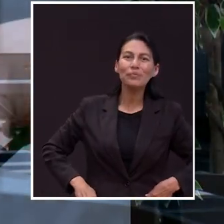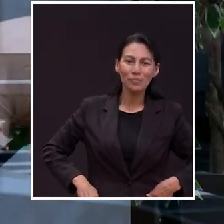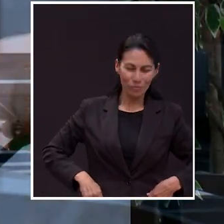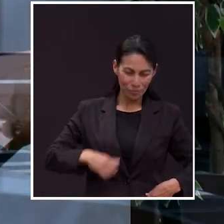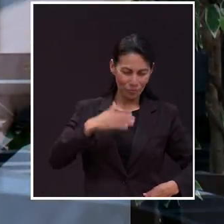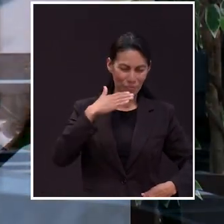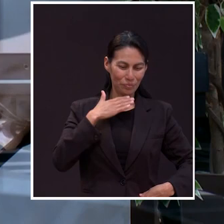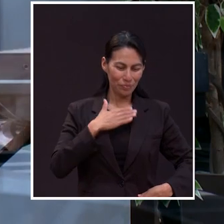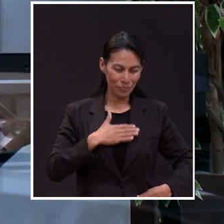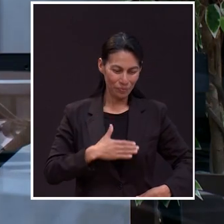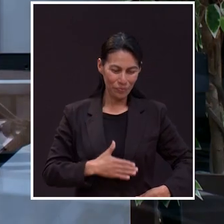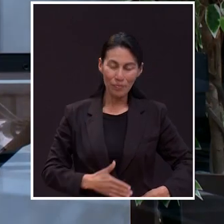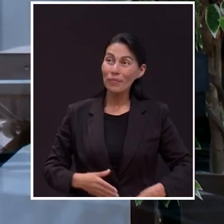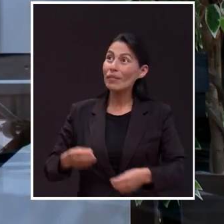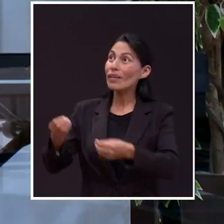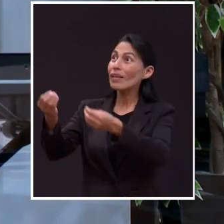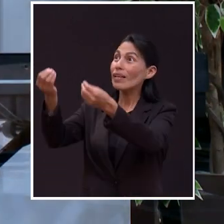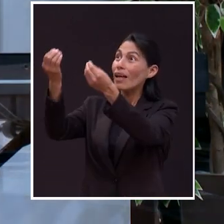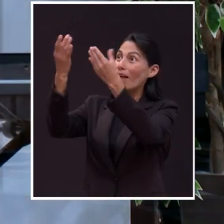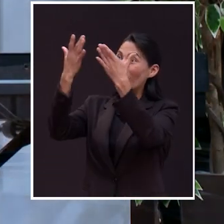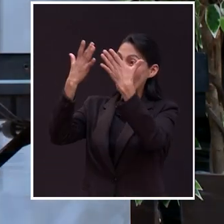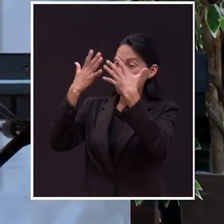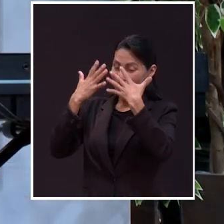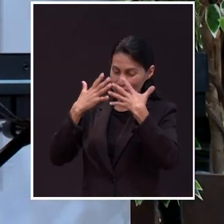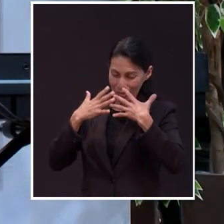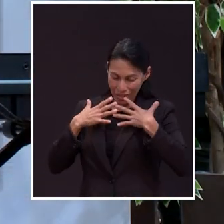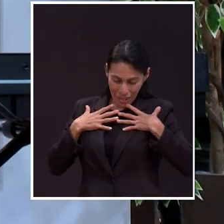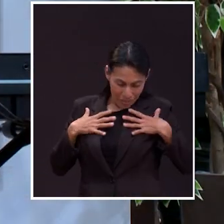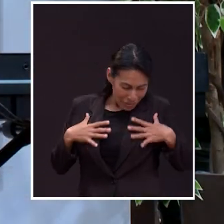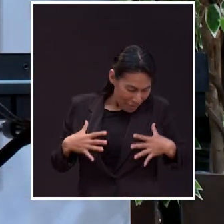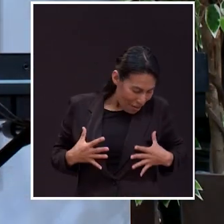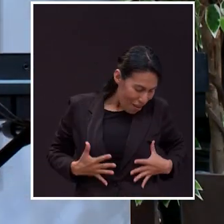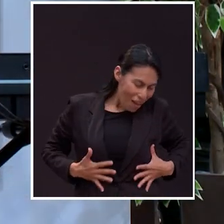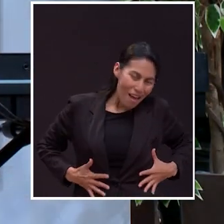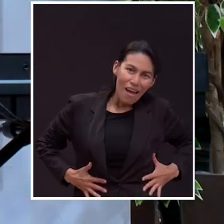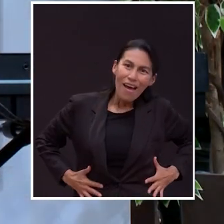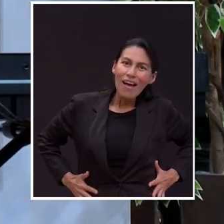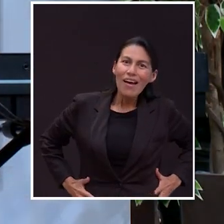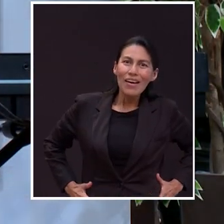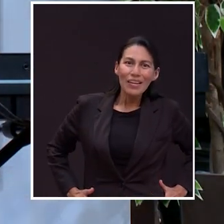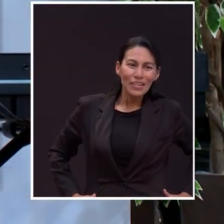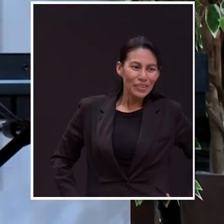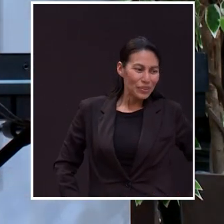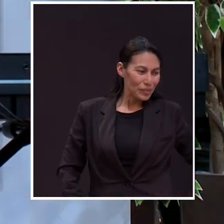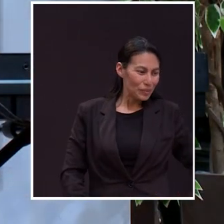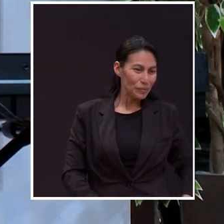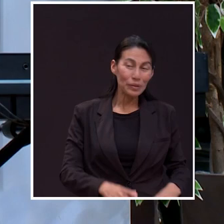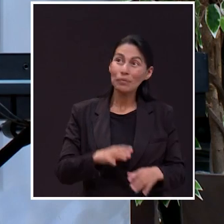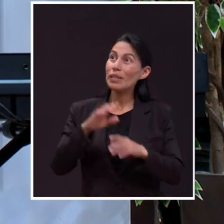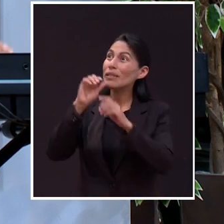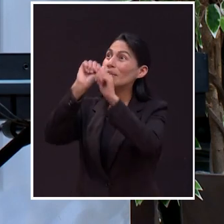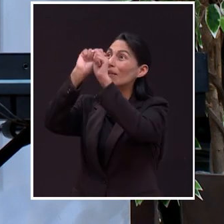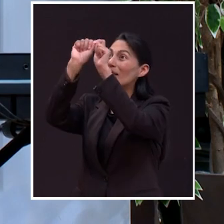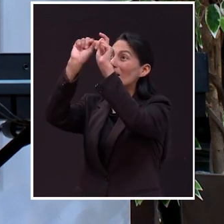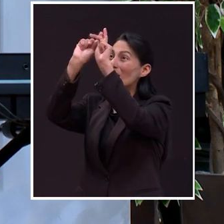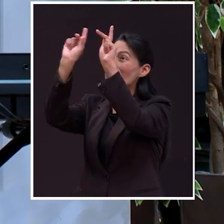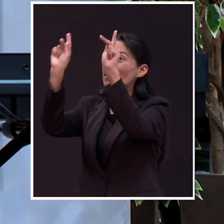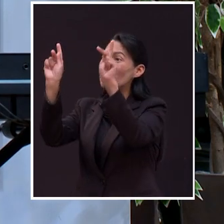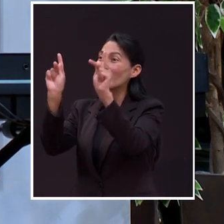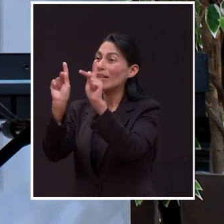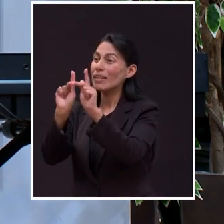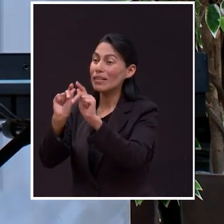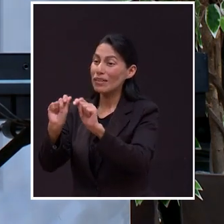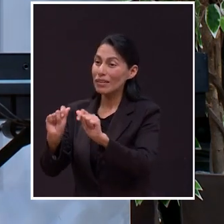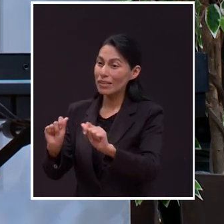verdad. Me vistió con la coraza de justicia, calzó mis pies